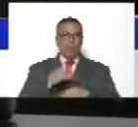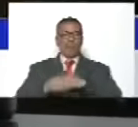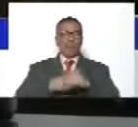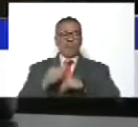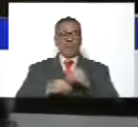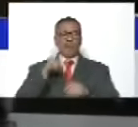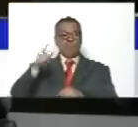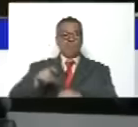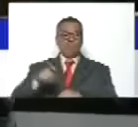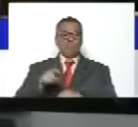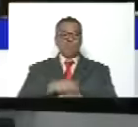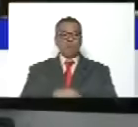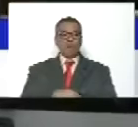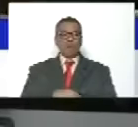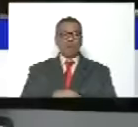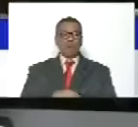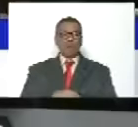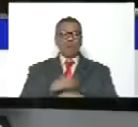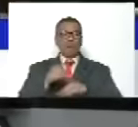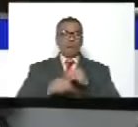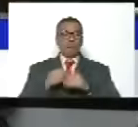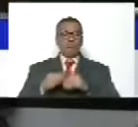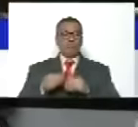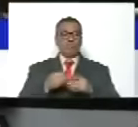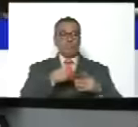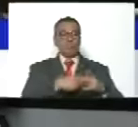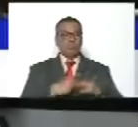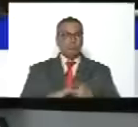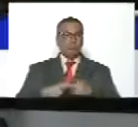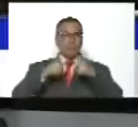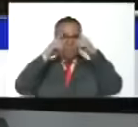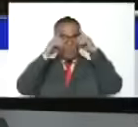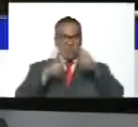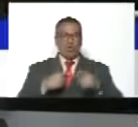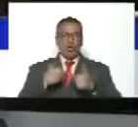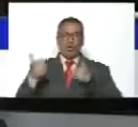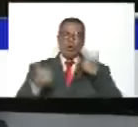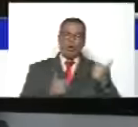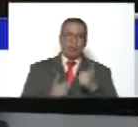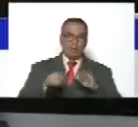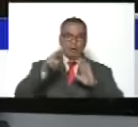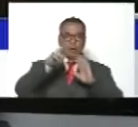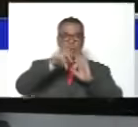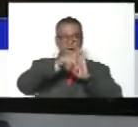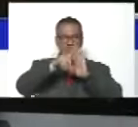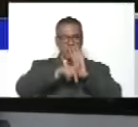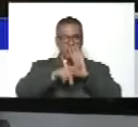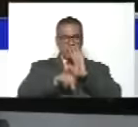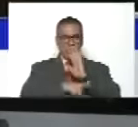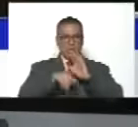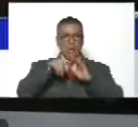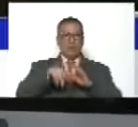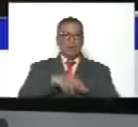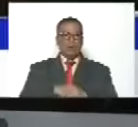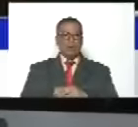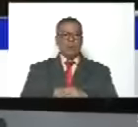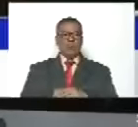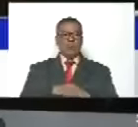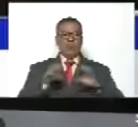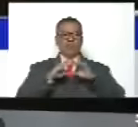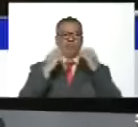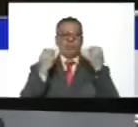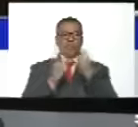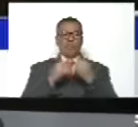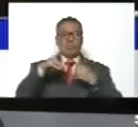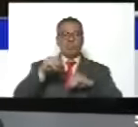hace necesario establecer un marco regulatorio que defina cuáles son las normas mediante las cuales las